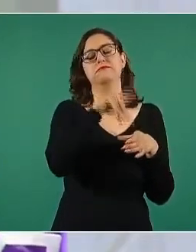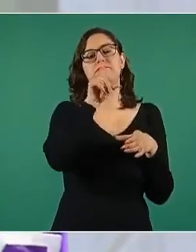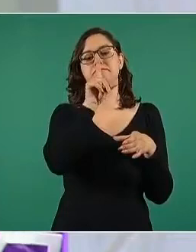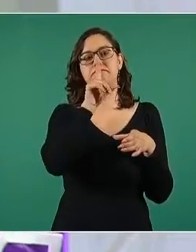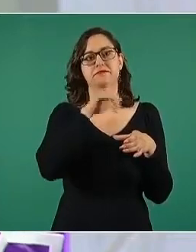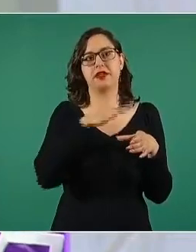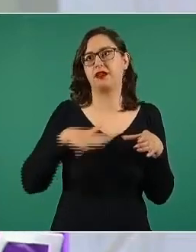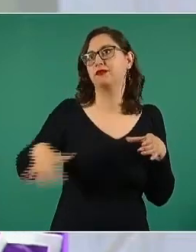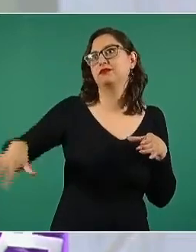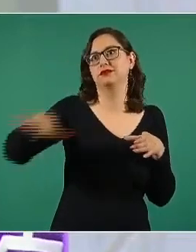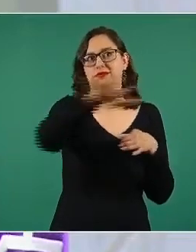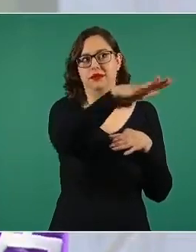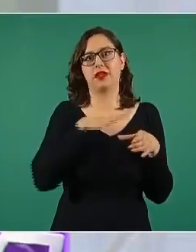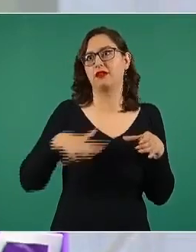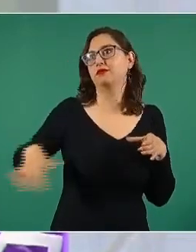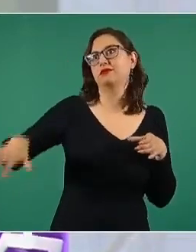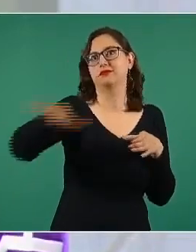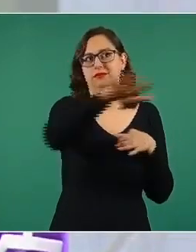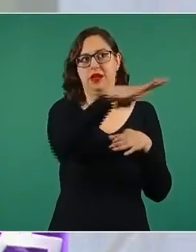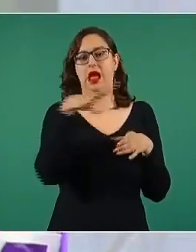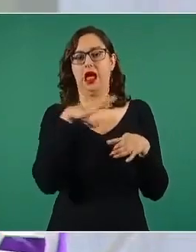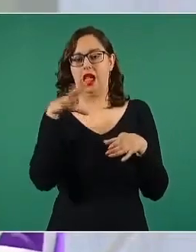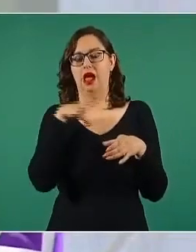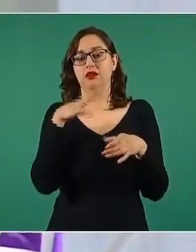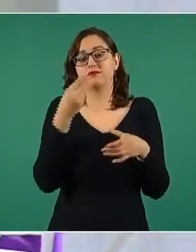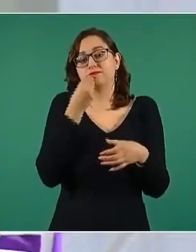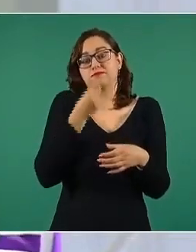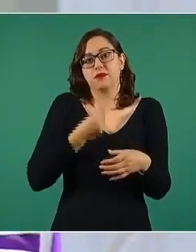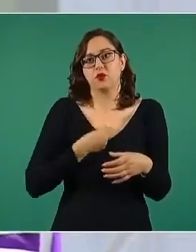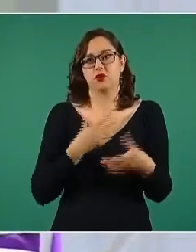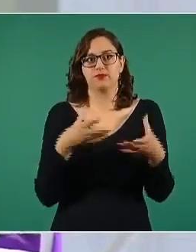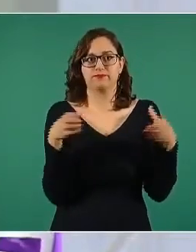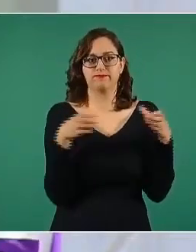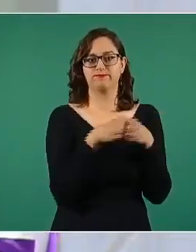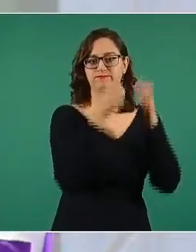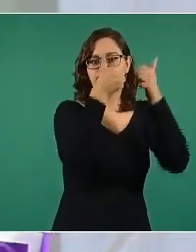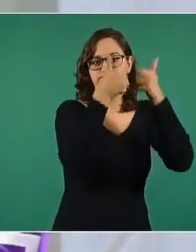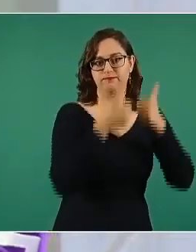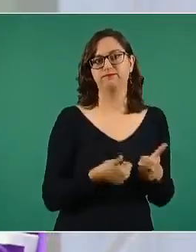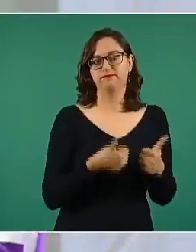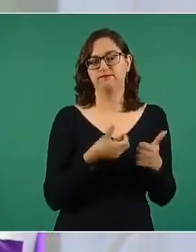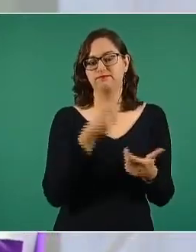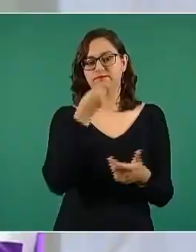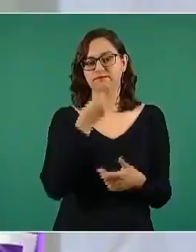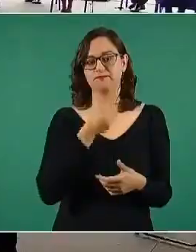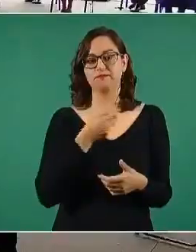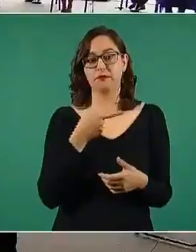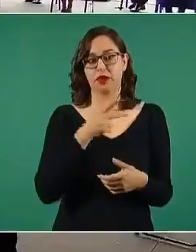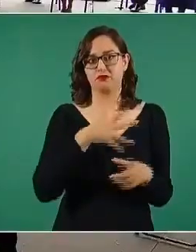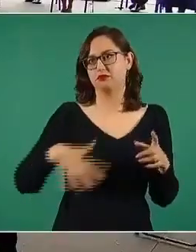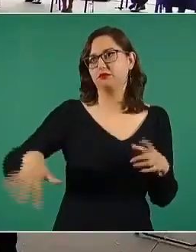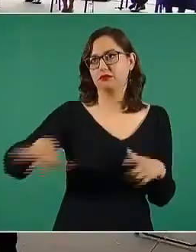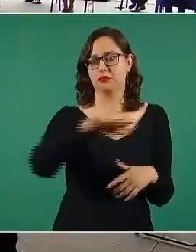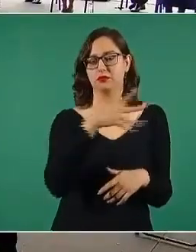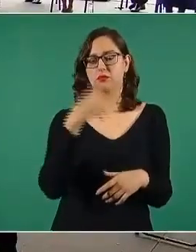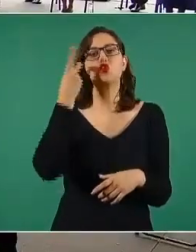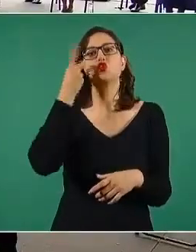las reservas a las cuales nos hemos visto disminuidos a habitar.